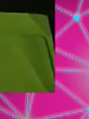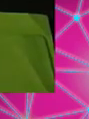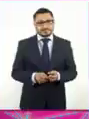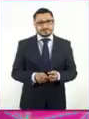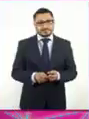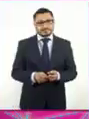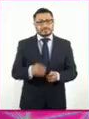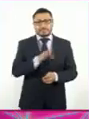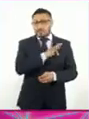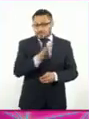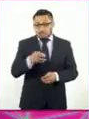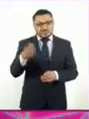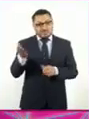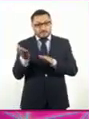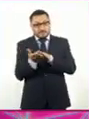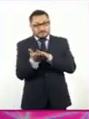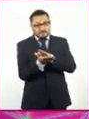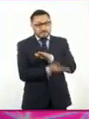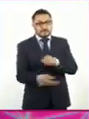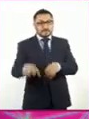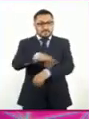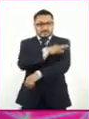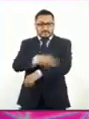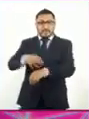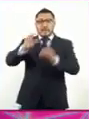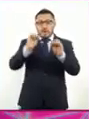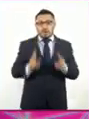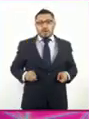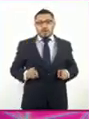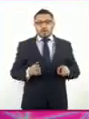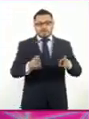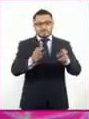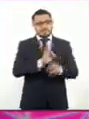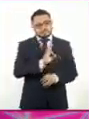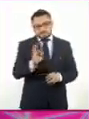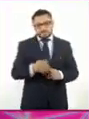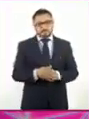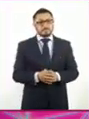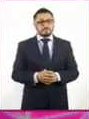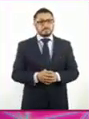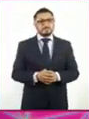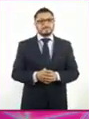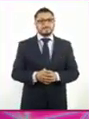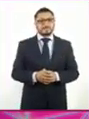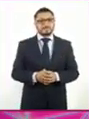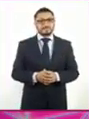Puedes cortarlas con ayuda de una regla o de las tijeras.